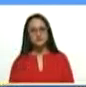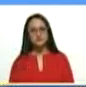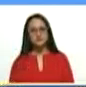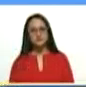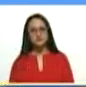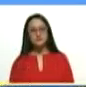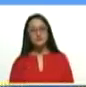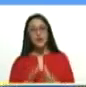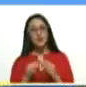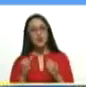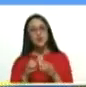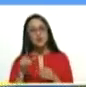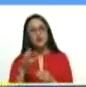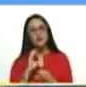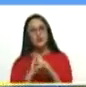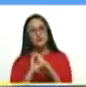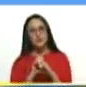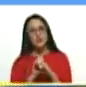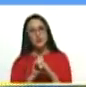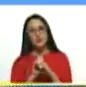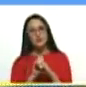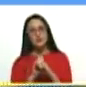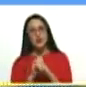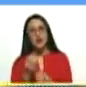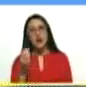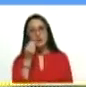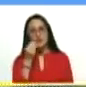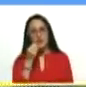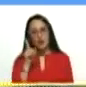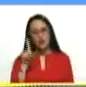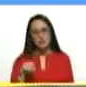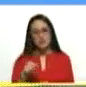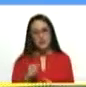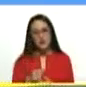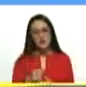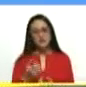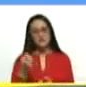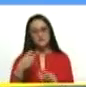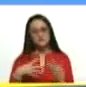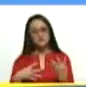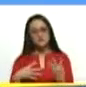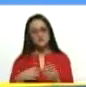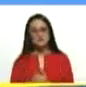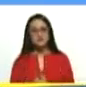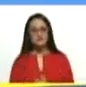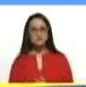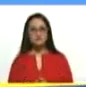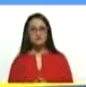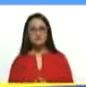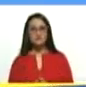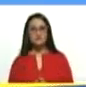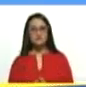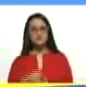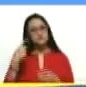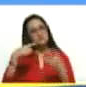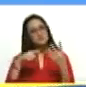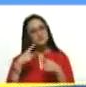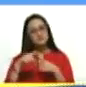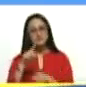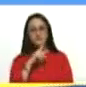A todo el sector transporte, al sector agroalimentario, a Rasit, Nedar, Erdal,